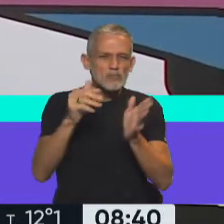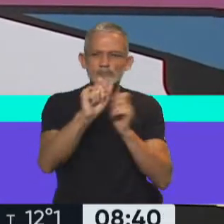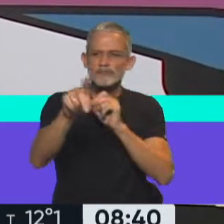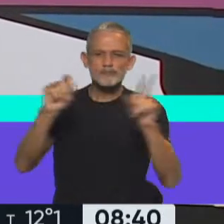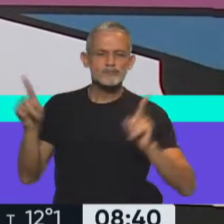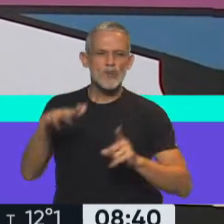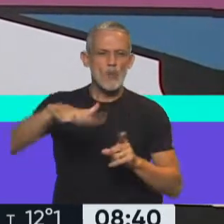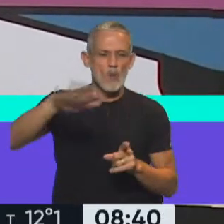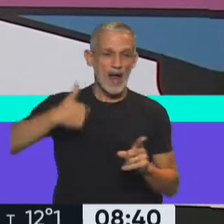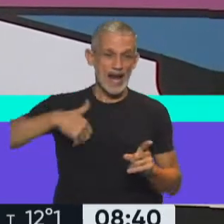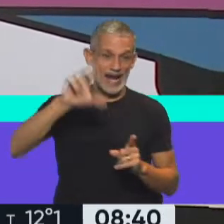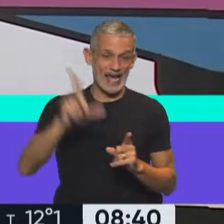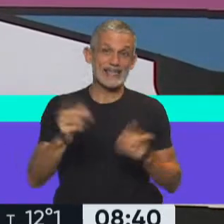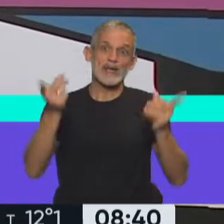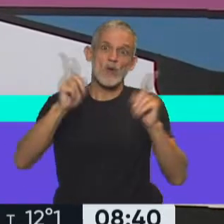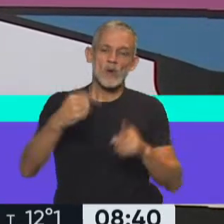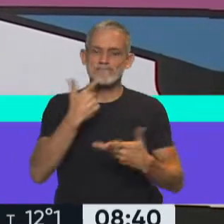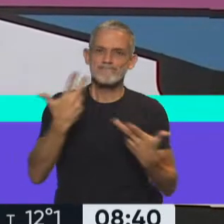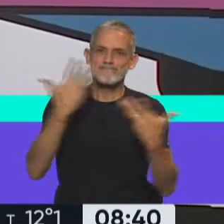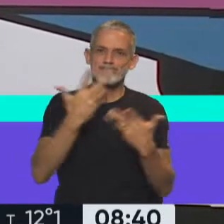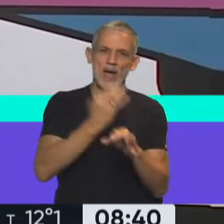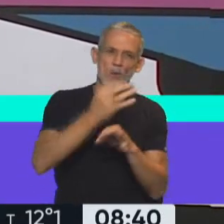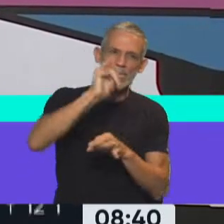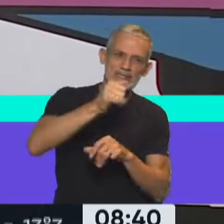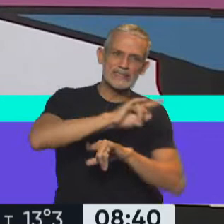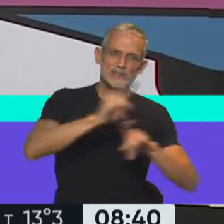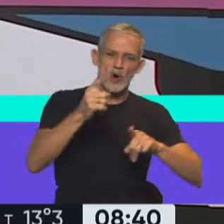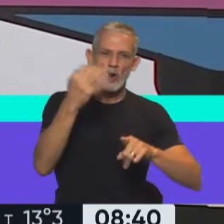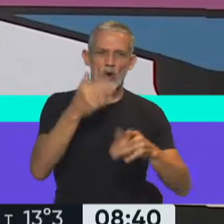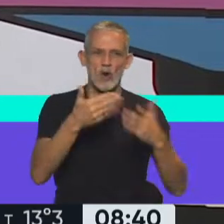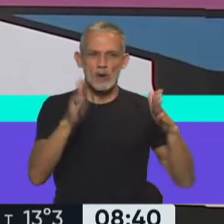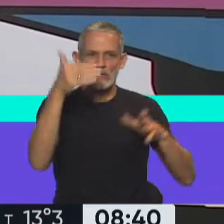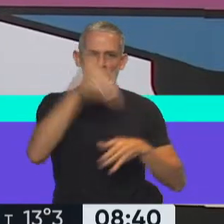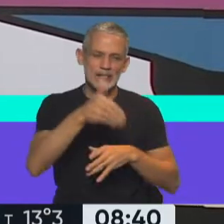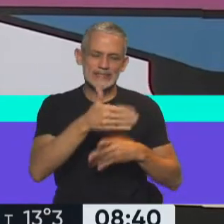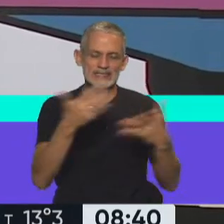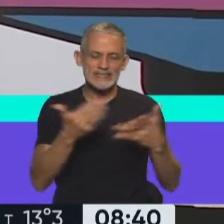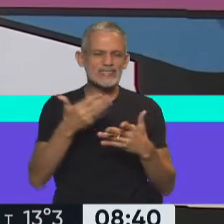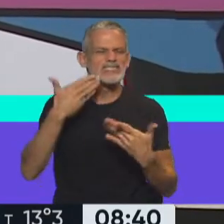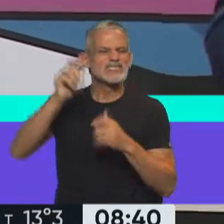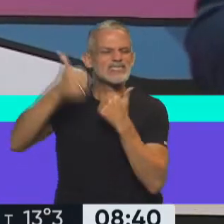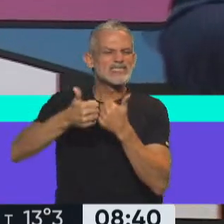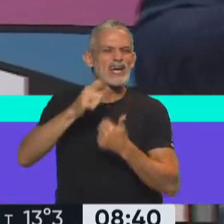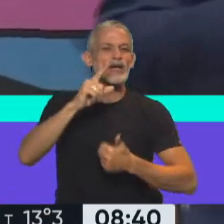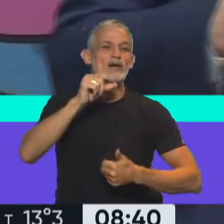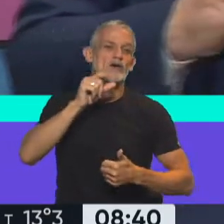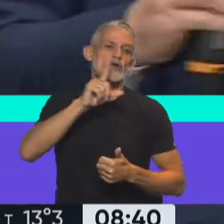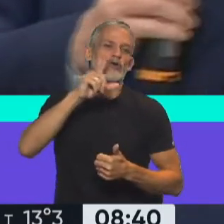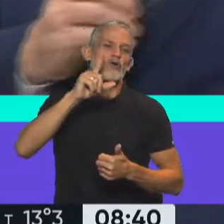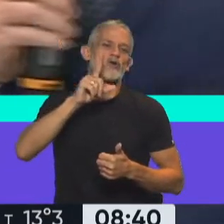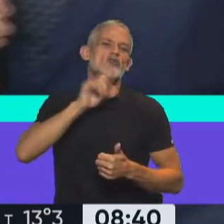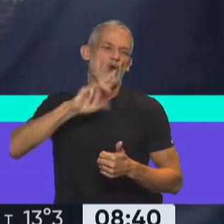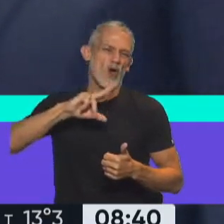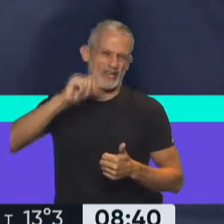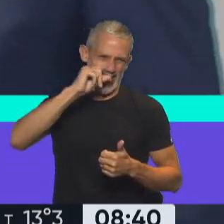región de la Argentina, bueno, vuelve la duda con respecto a la presencialidad de las clases, pero para hablar sobre este tema estamos con Nicolás Trota, el ministro de Educación de